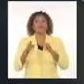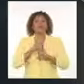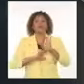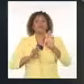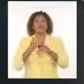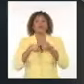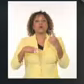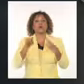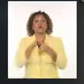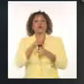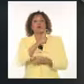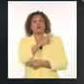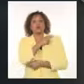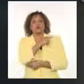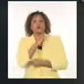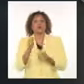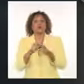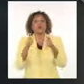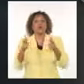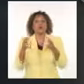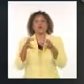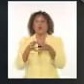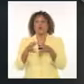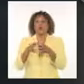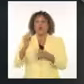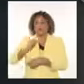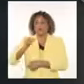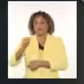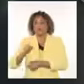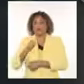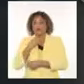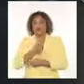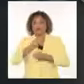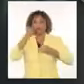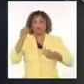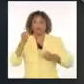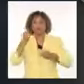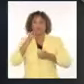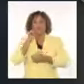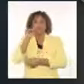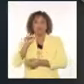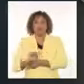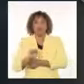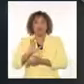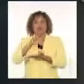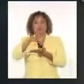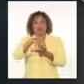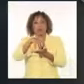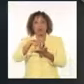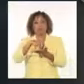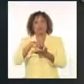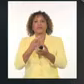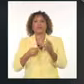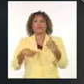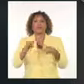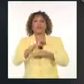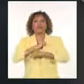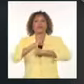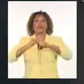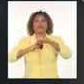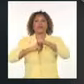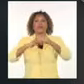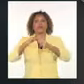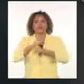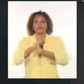Estado Mayor Central, que es un grupo armado disidente en el Cauca, esto es en el suroeste del país. Este operativo contra la estructura de efectivos